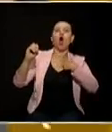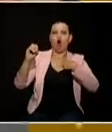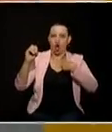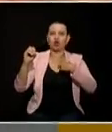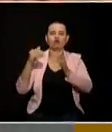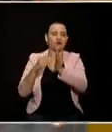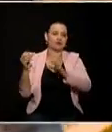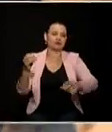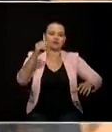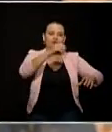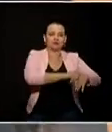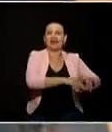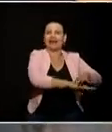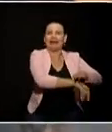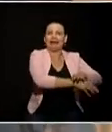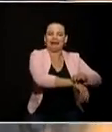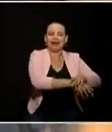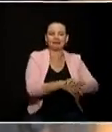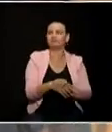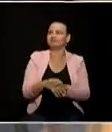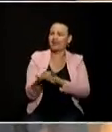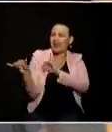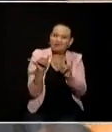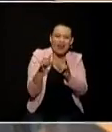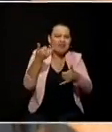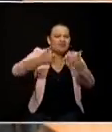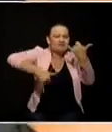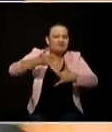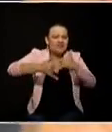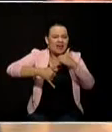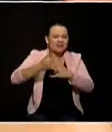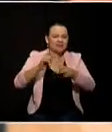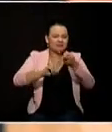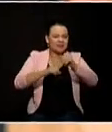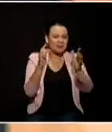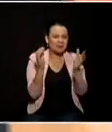el